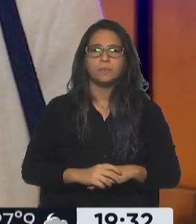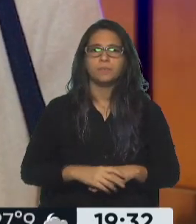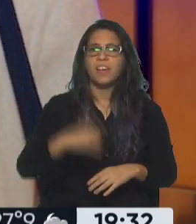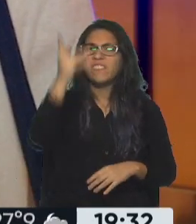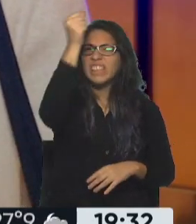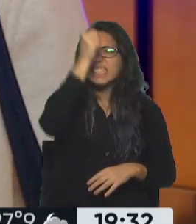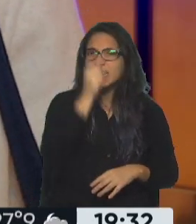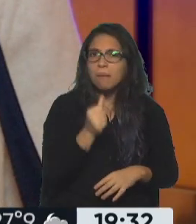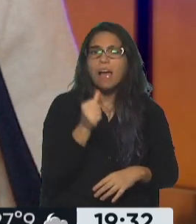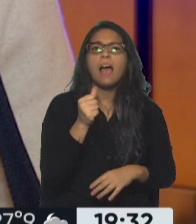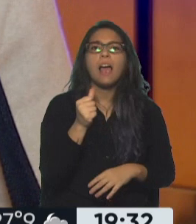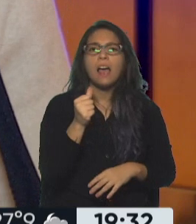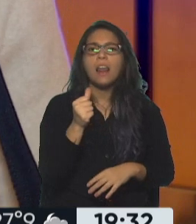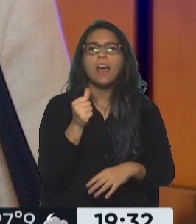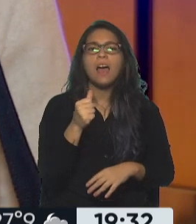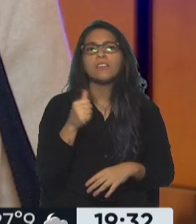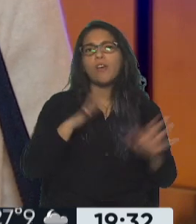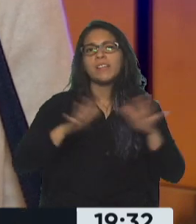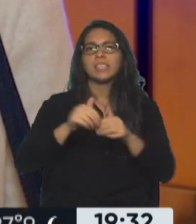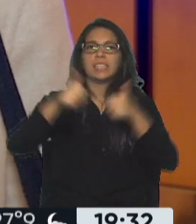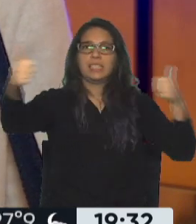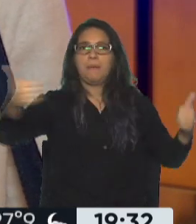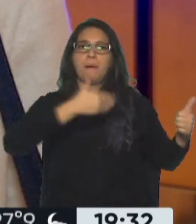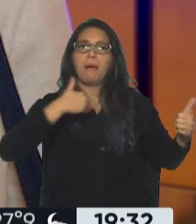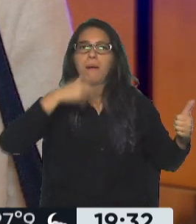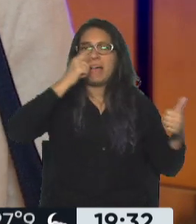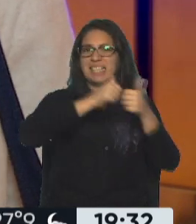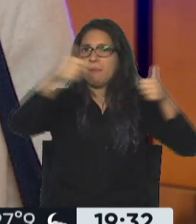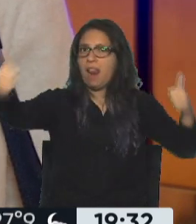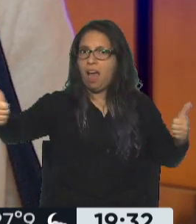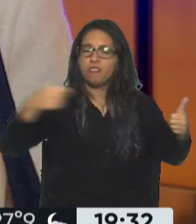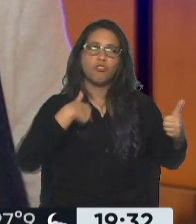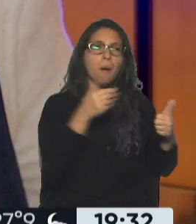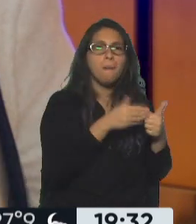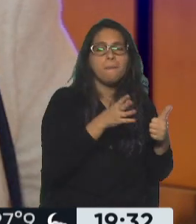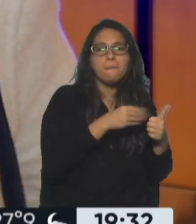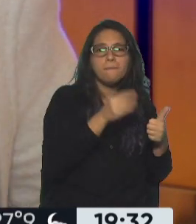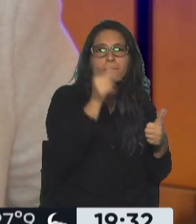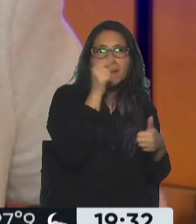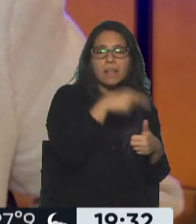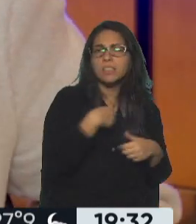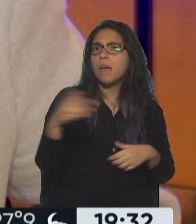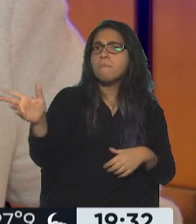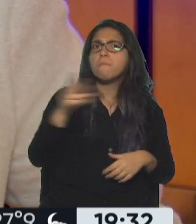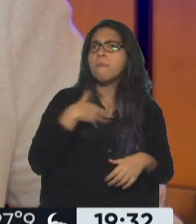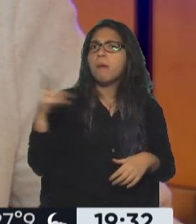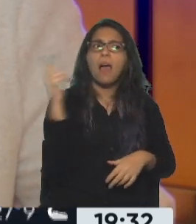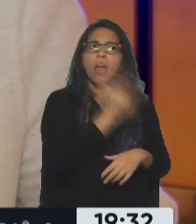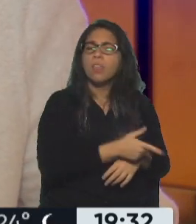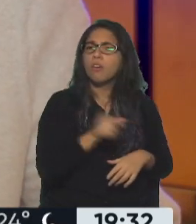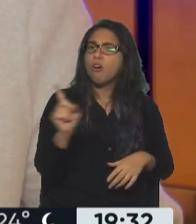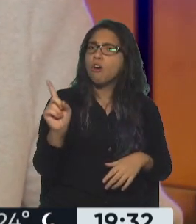como los hijos de separados estaba con mi padre Entonces me dice su madre Me dijo No yo le voy a explicar